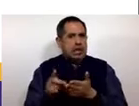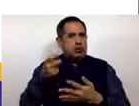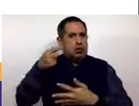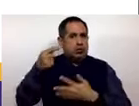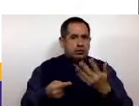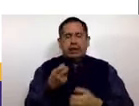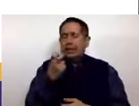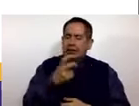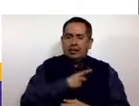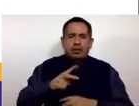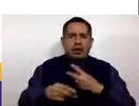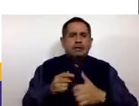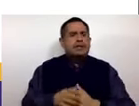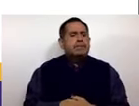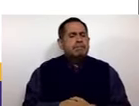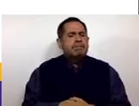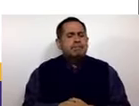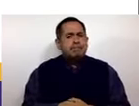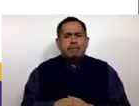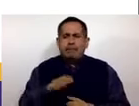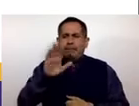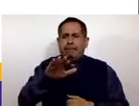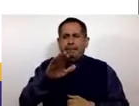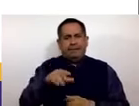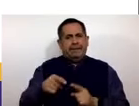hacer. Ahora, concretamente,